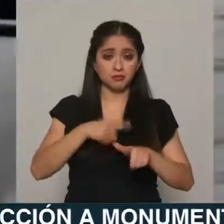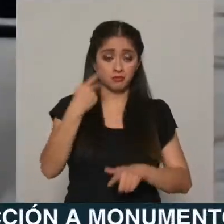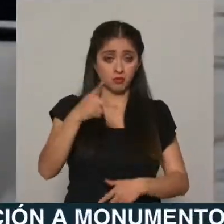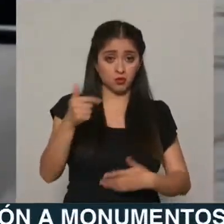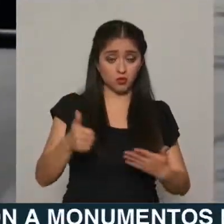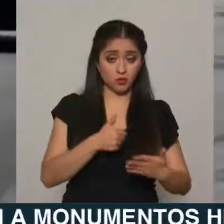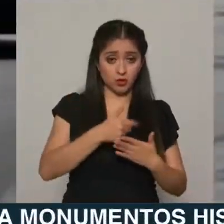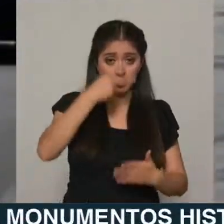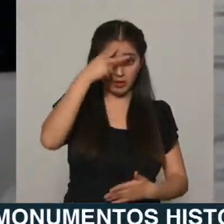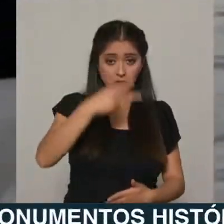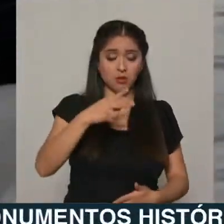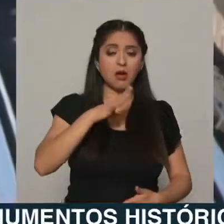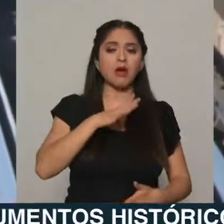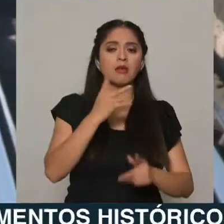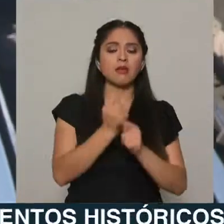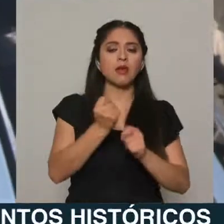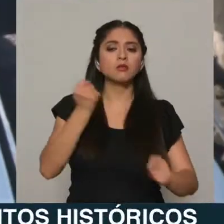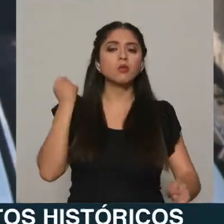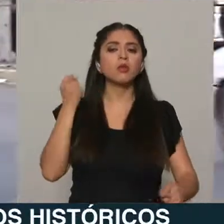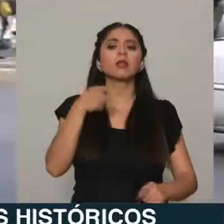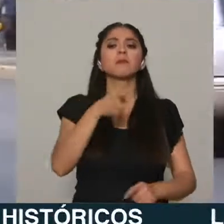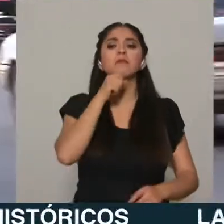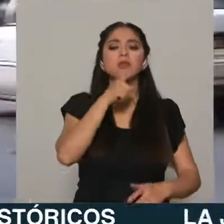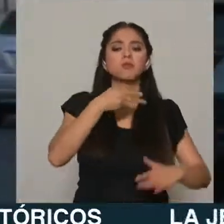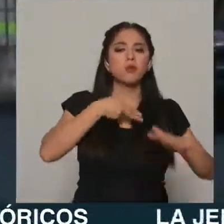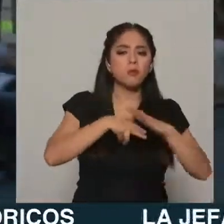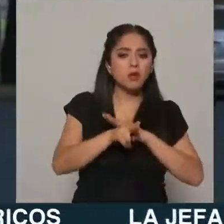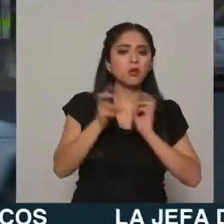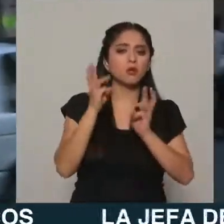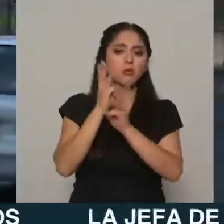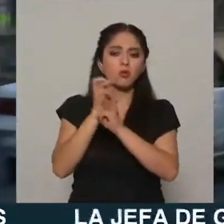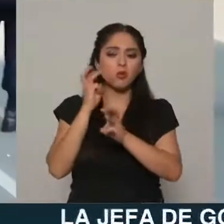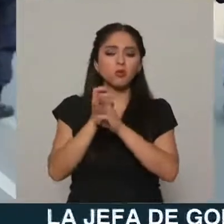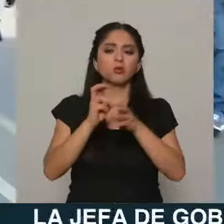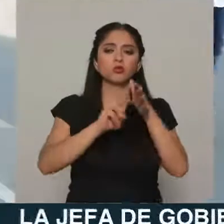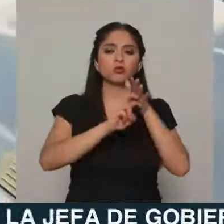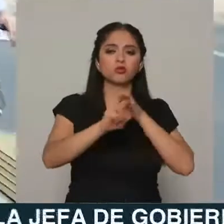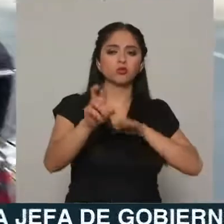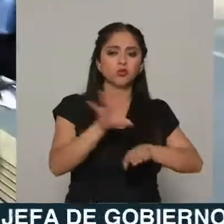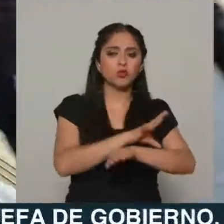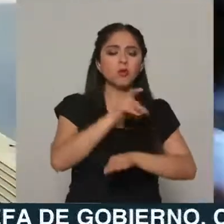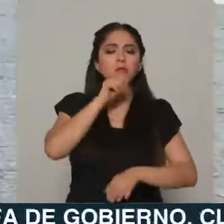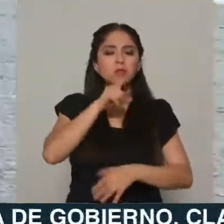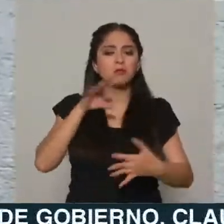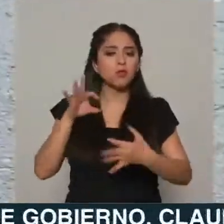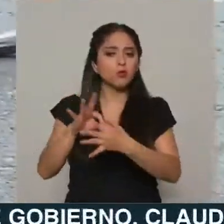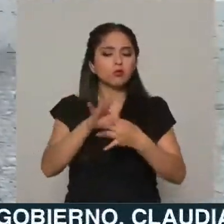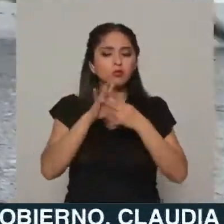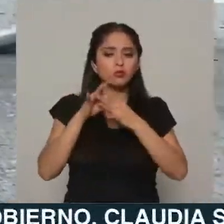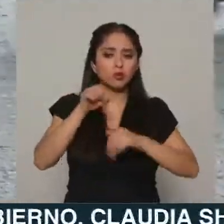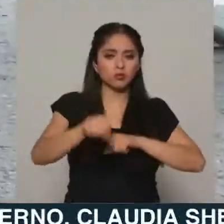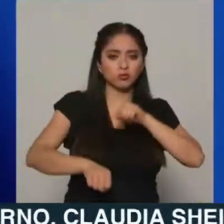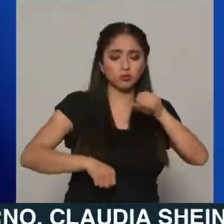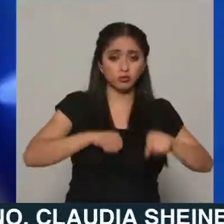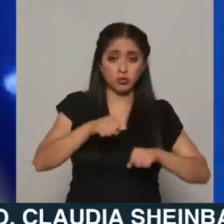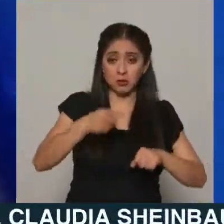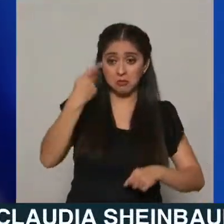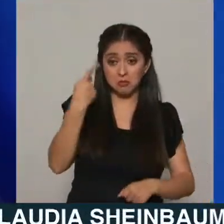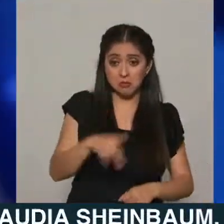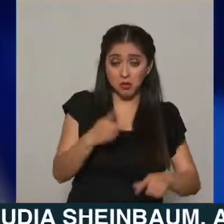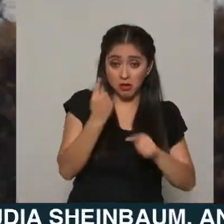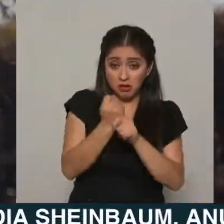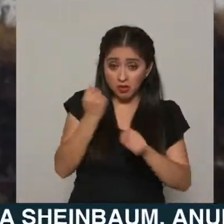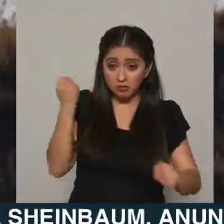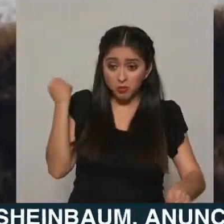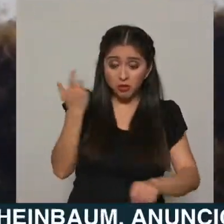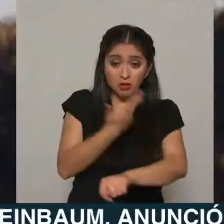México cuenta con transporte público masivo como el metro, metrobús, tren ligero y unitario como el Ecobici. A pesar de esto, el transporte